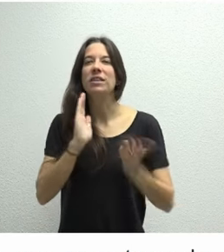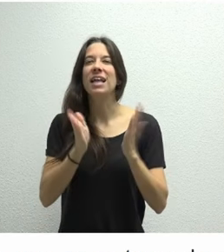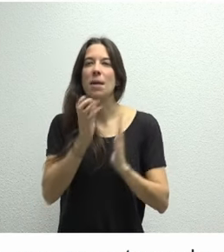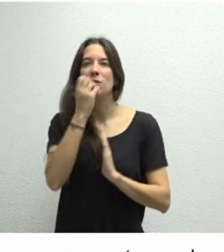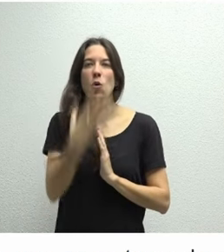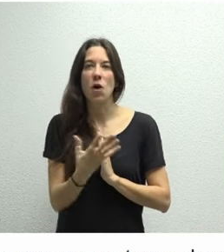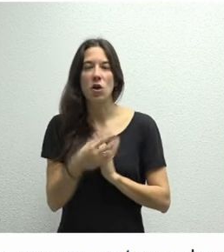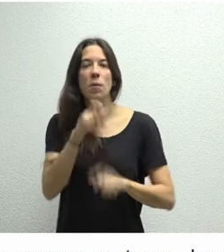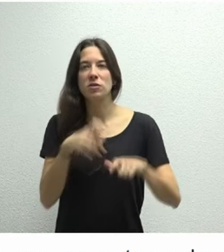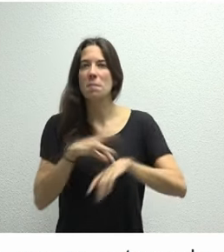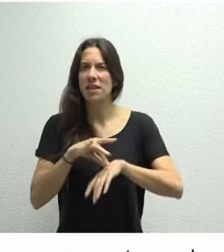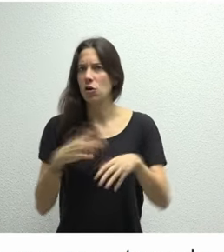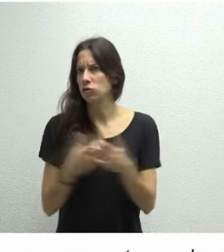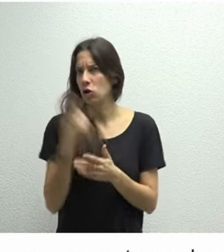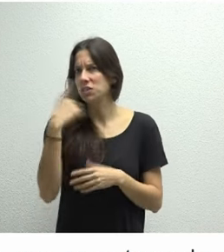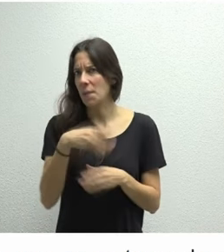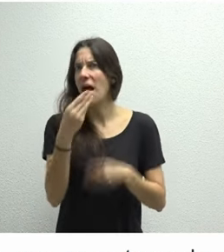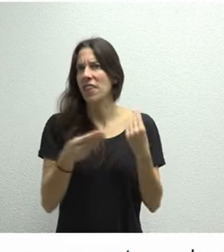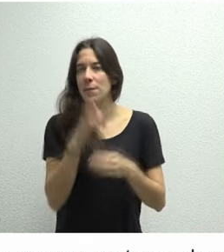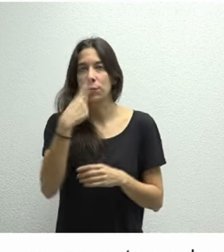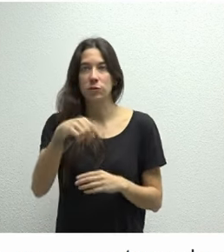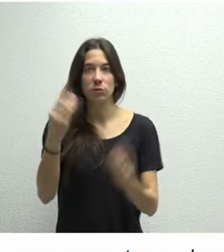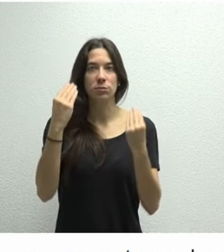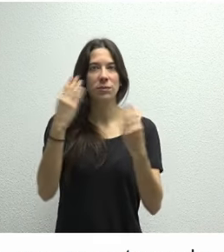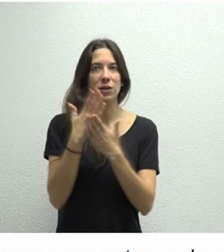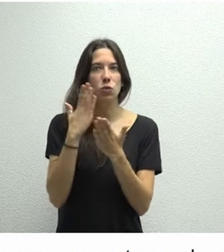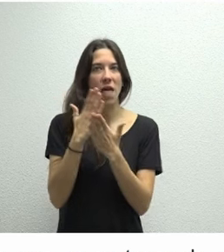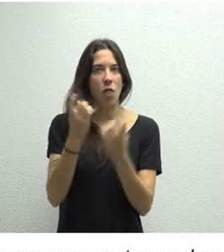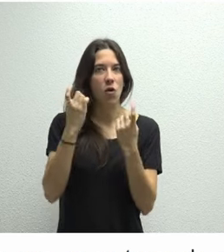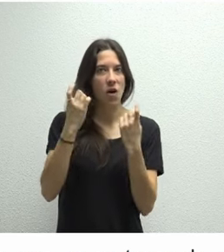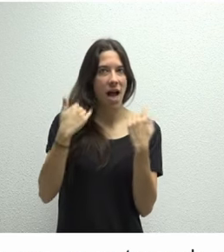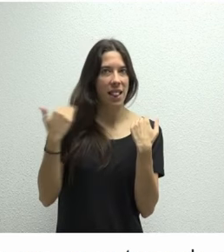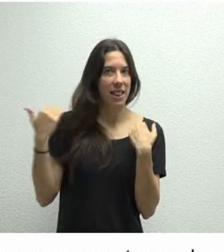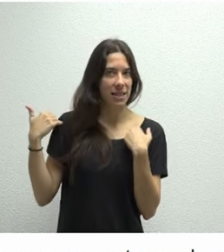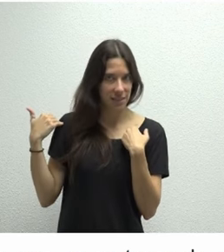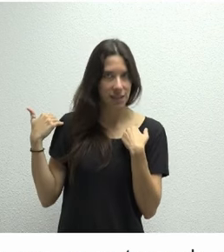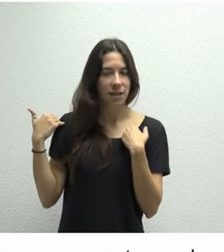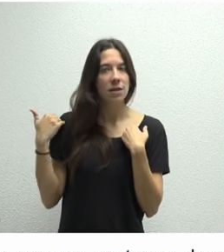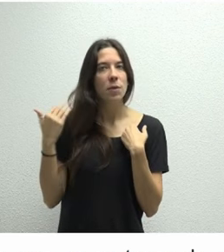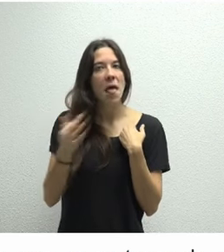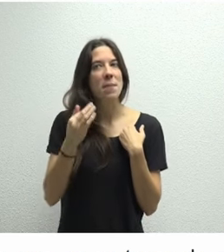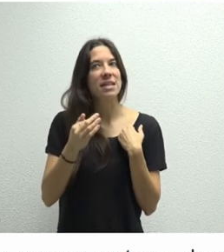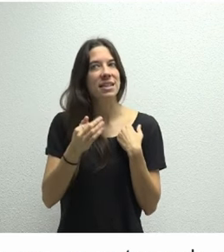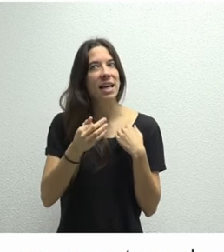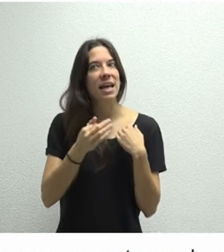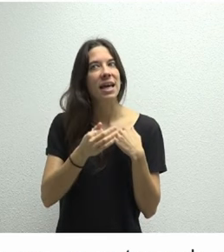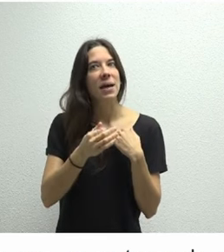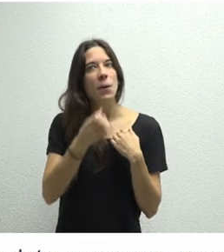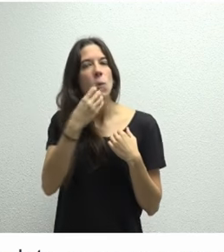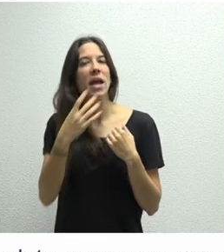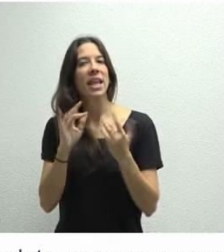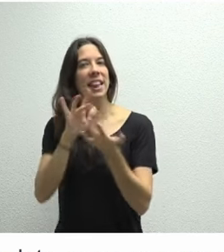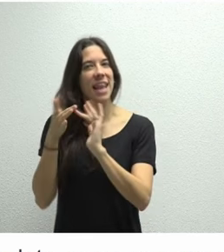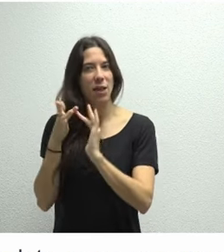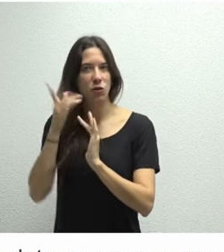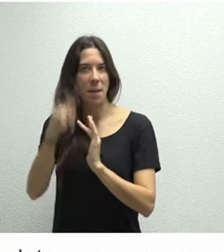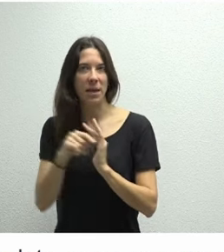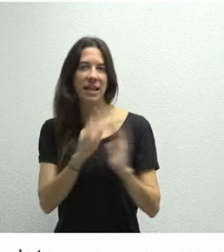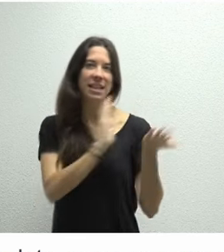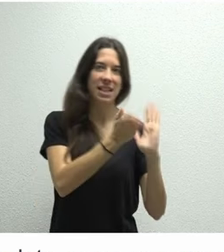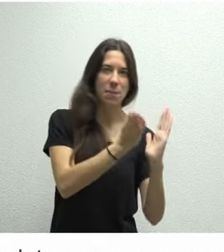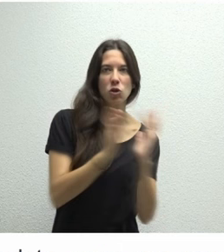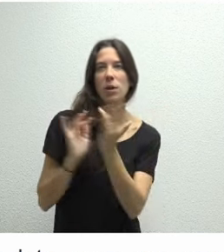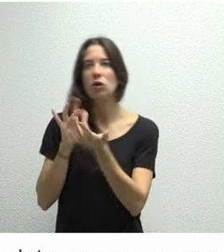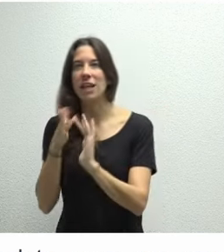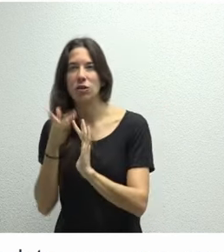médicos lo sabemos hacer porque para eso Hemos estudiado yo creo que hay que tener un buen trato no Y ser posibilista y creo que esto es